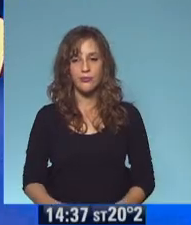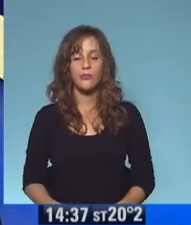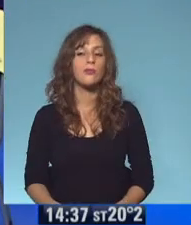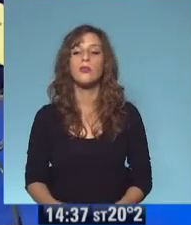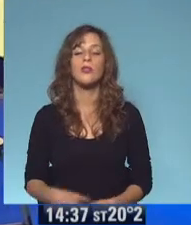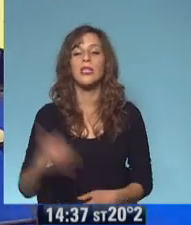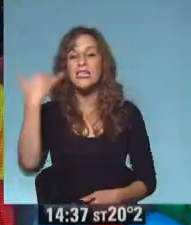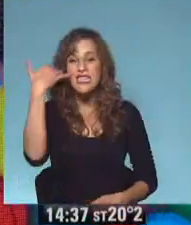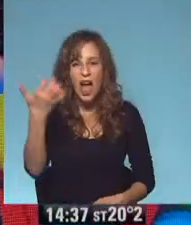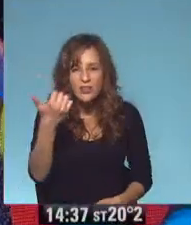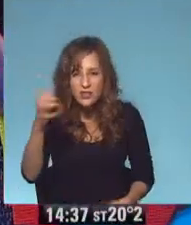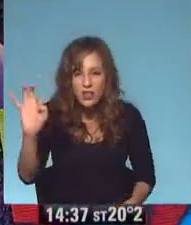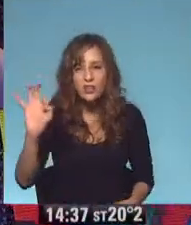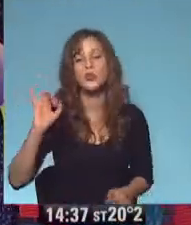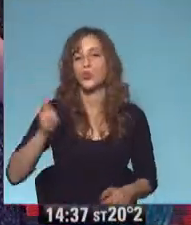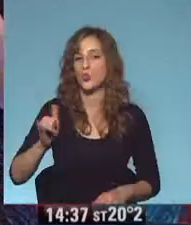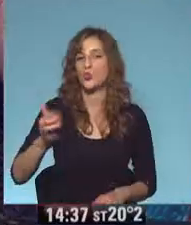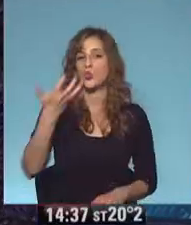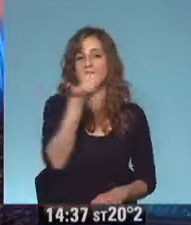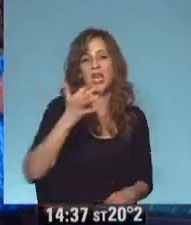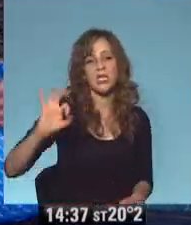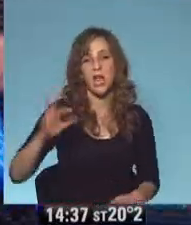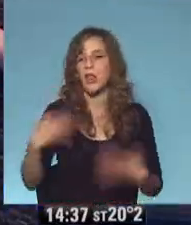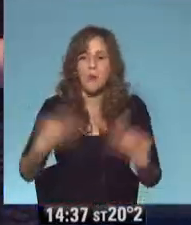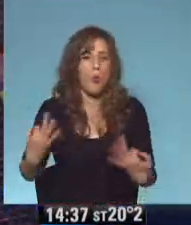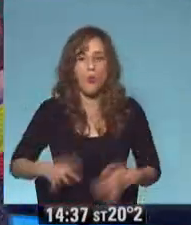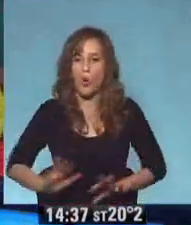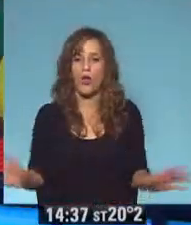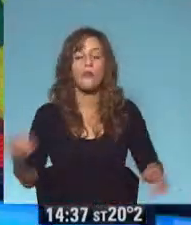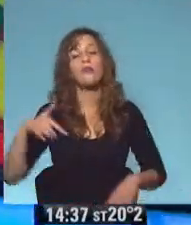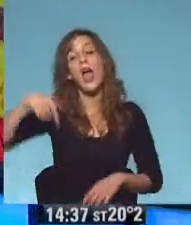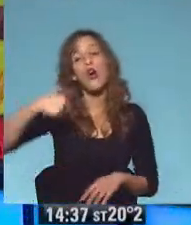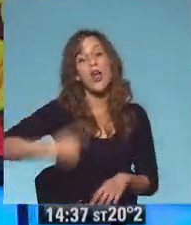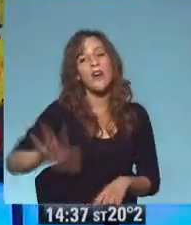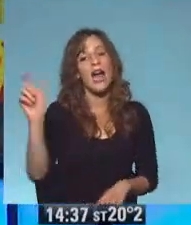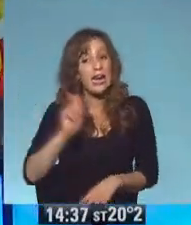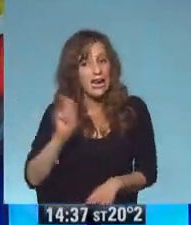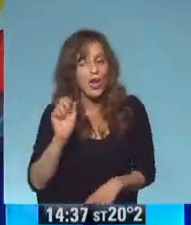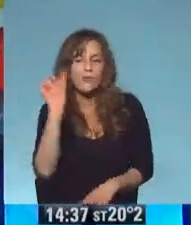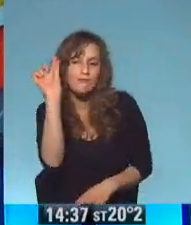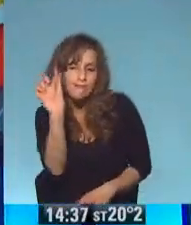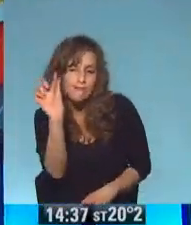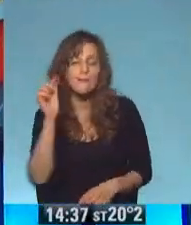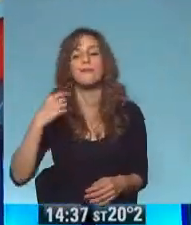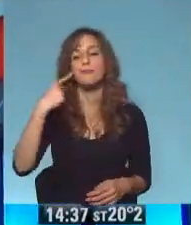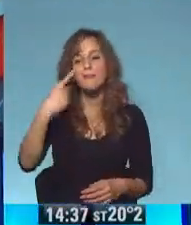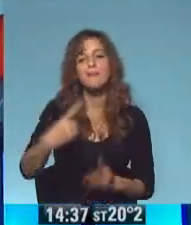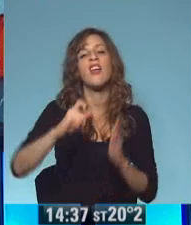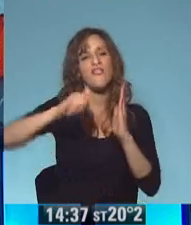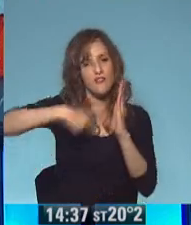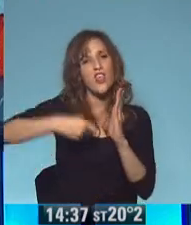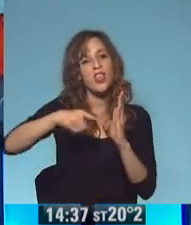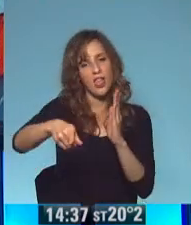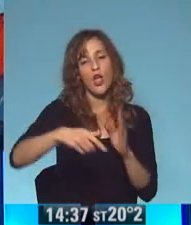vamos 60 tapitas. 60. ¡Qué bueno! Bueno, ahora sí, nos vamos a un recreo muy cortito viendo un video de Armando Armando.